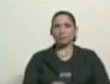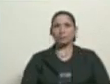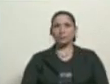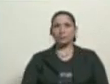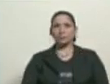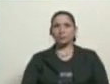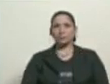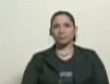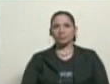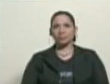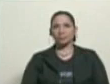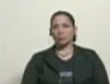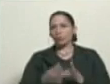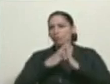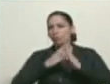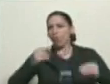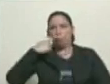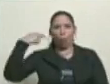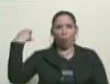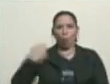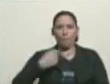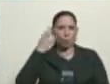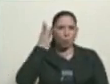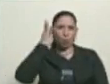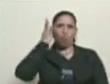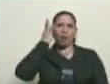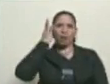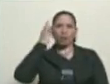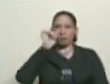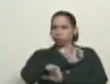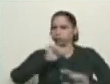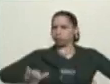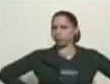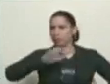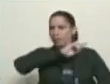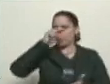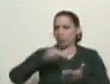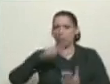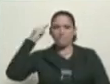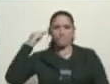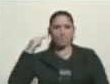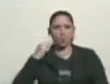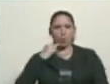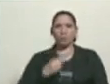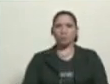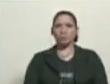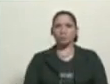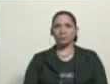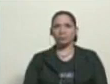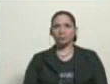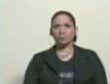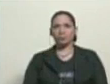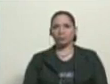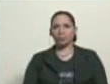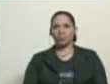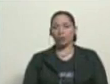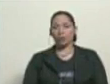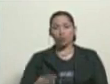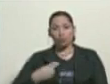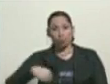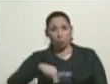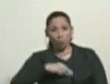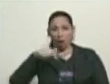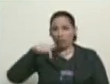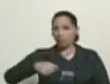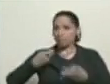afectuoso de todos los hombres y mujeres de la Fuerza Armada Nacional Bolivariana. Estamos transmitiendo desde aquí,